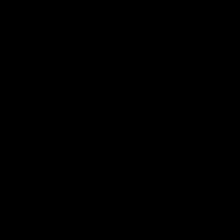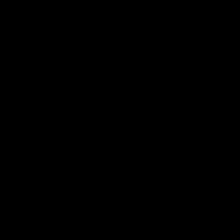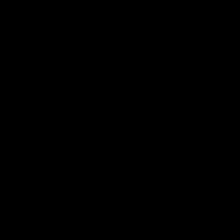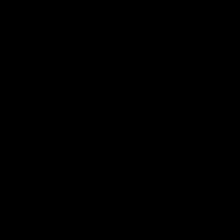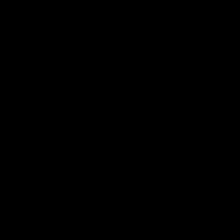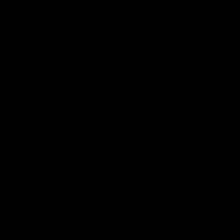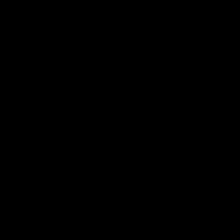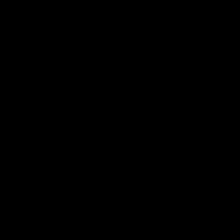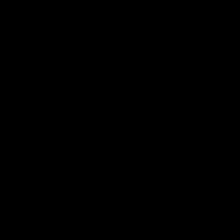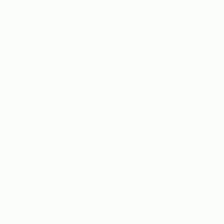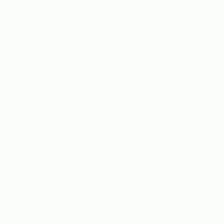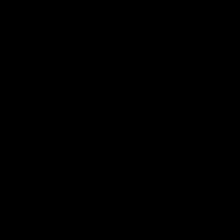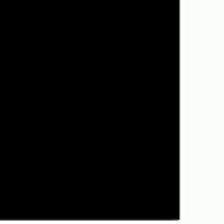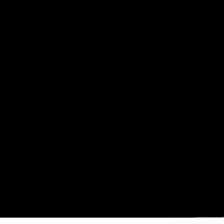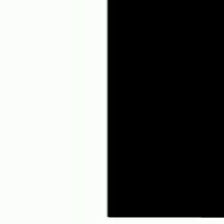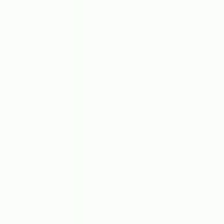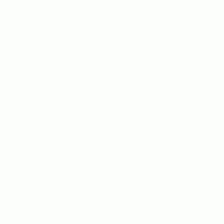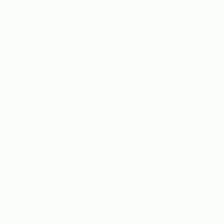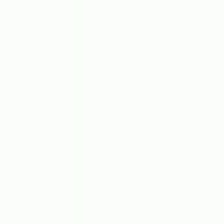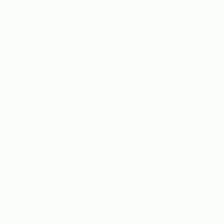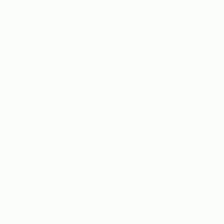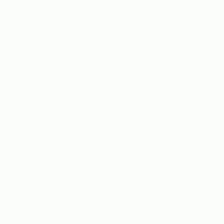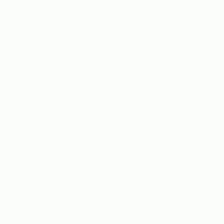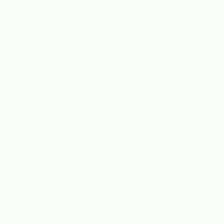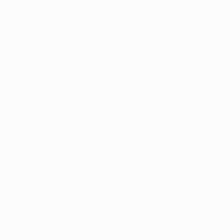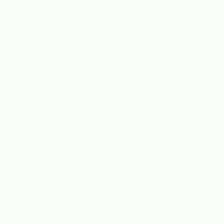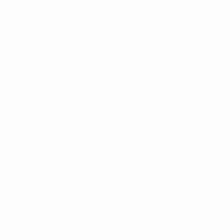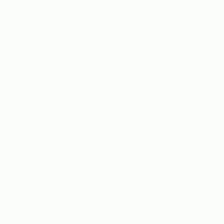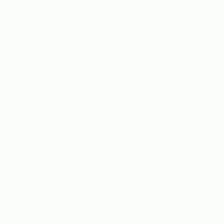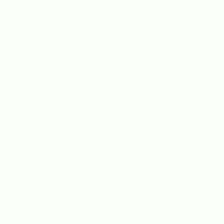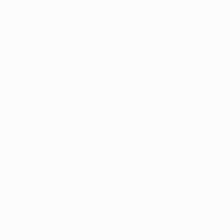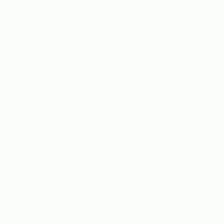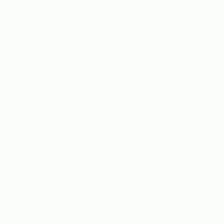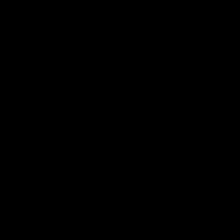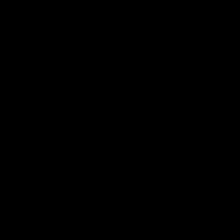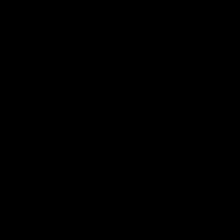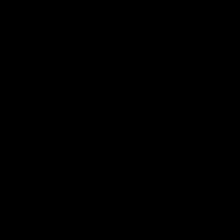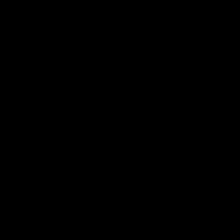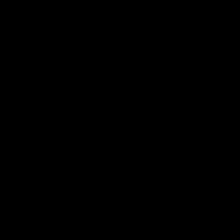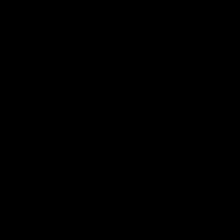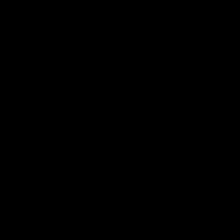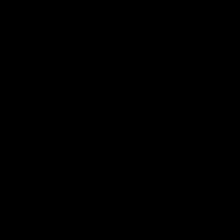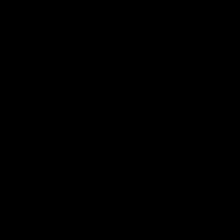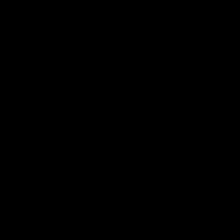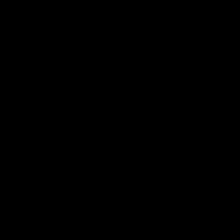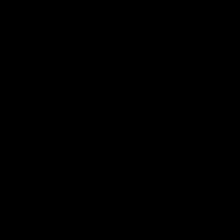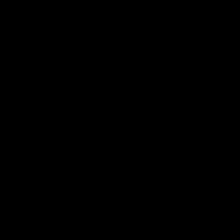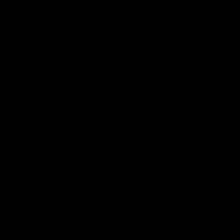todos